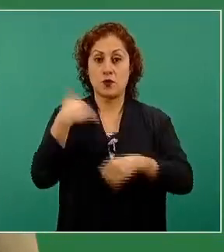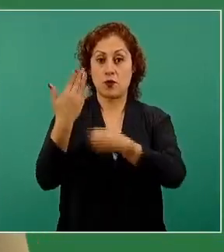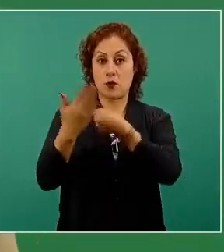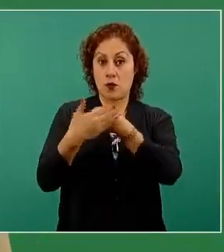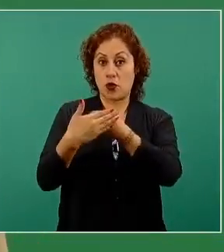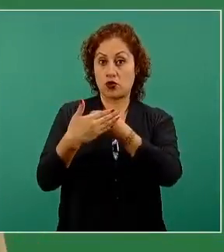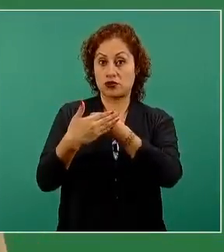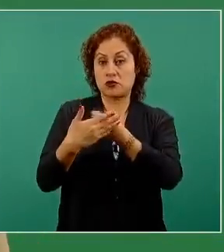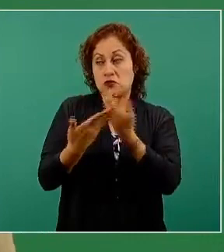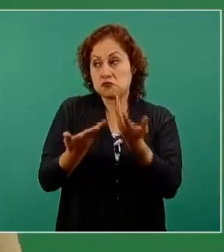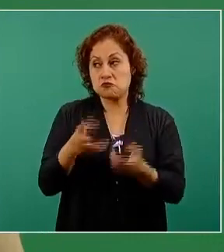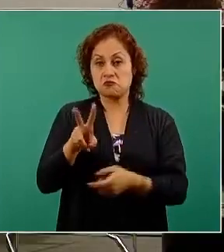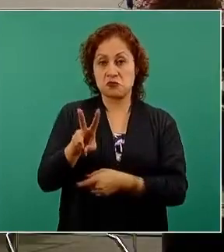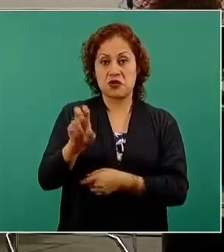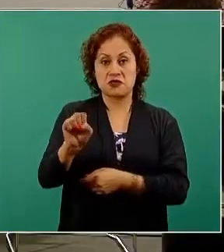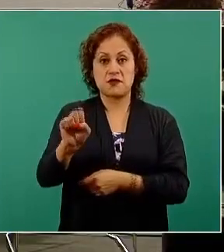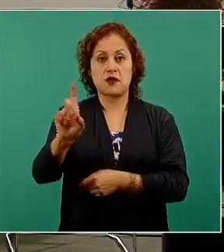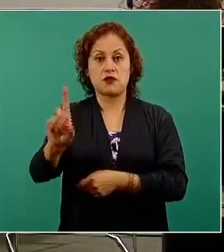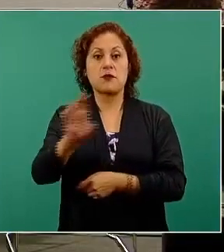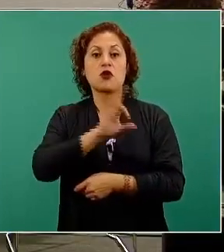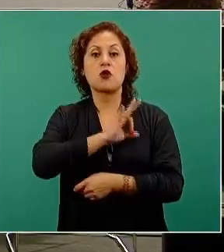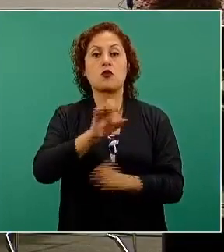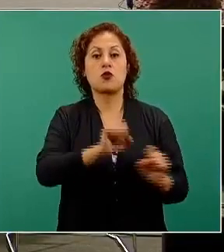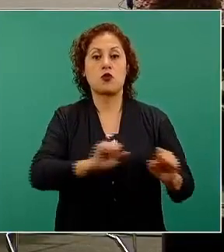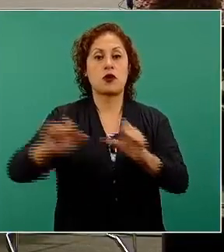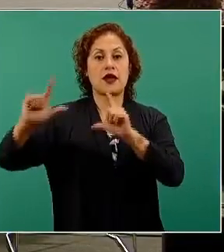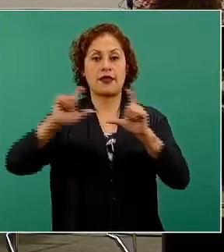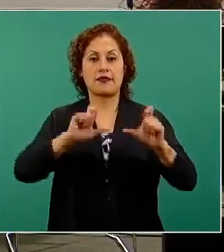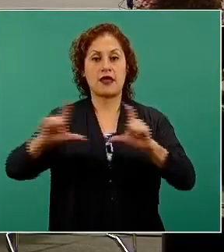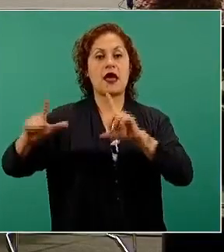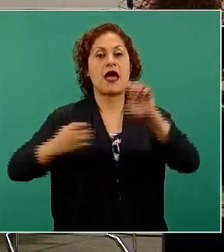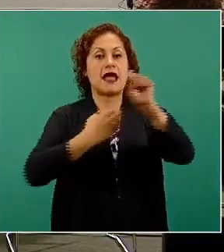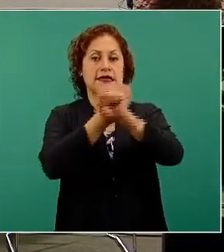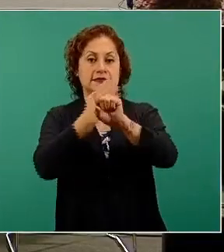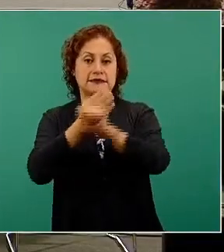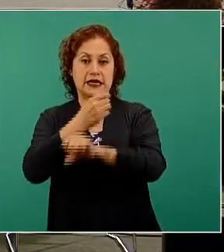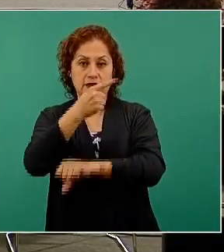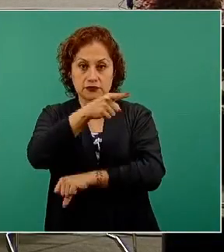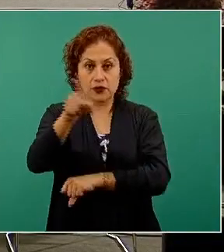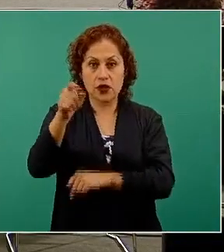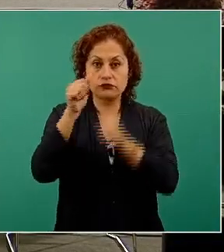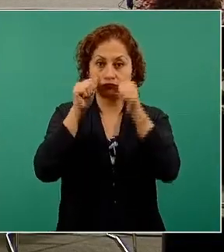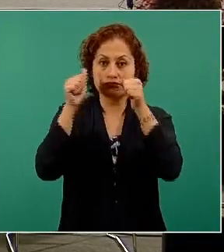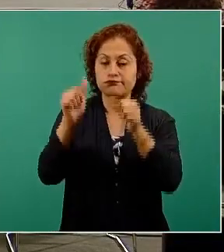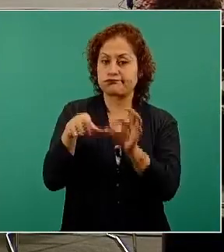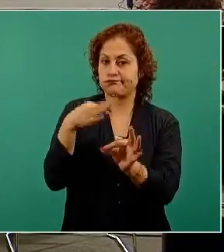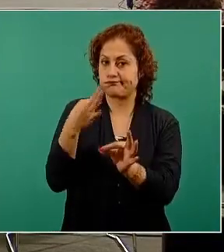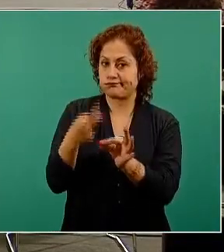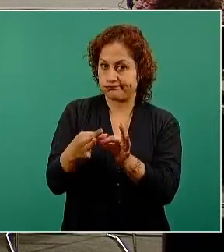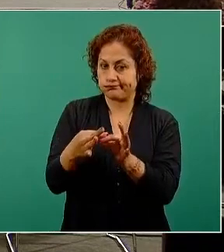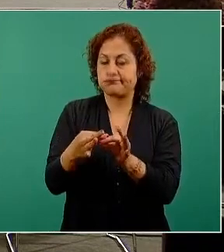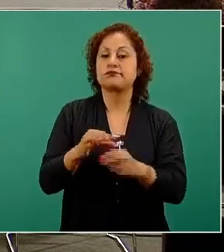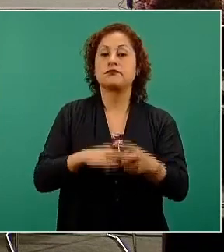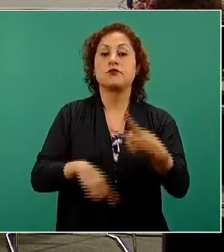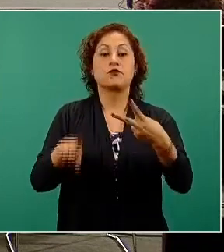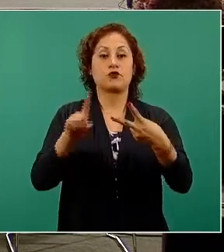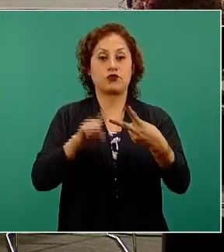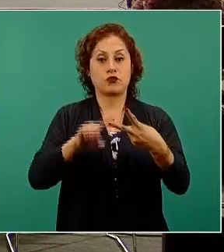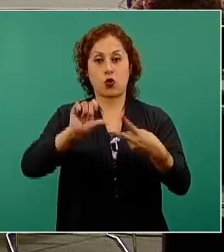podamos presentar todas las curvas de los estados para darlo con mayor precisión. Qué bueno que me pregunta porque